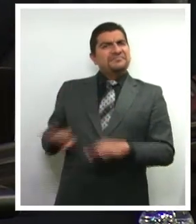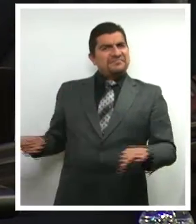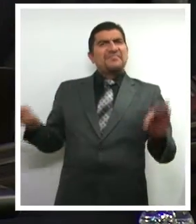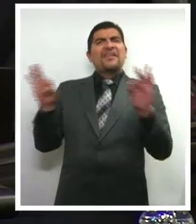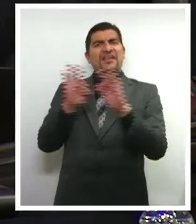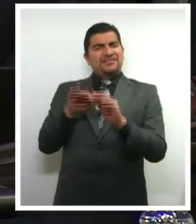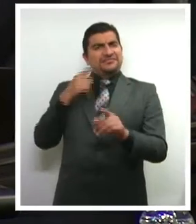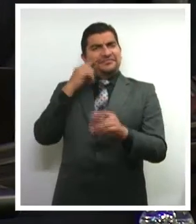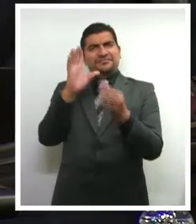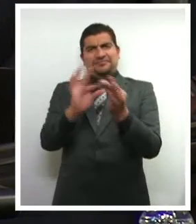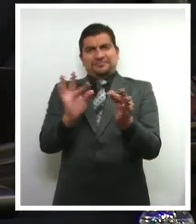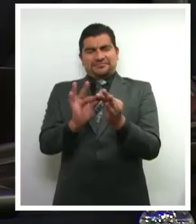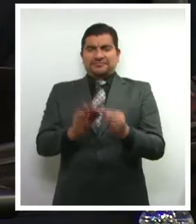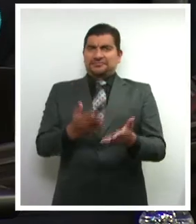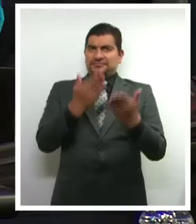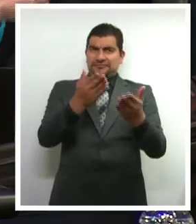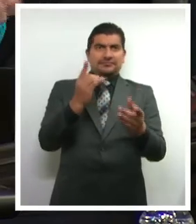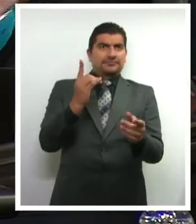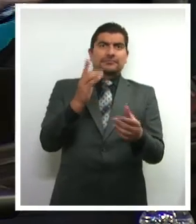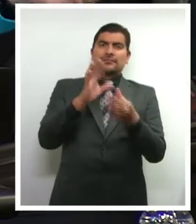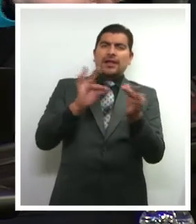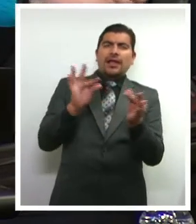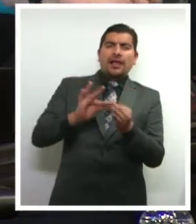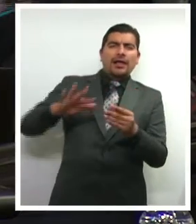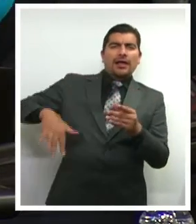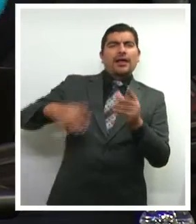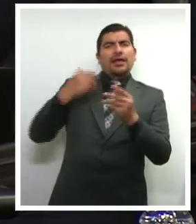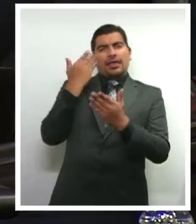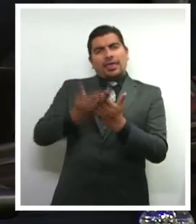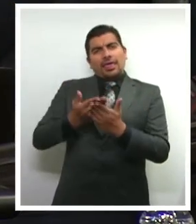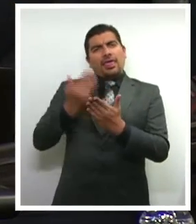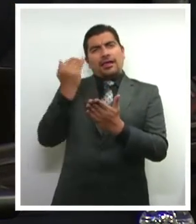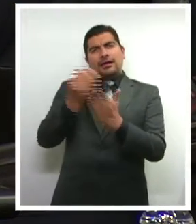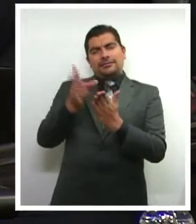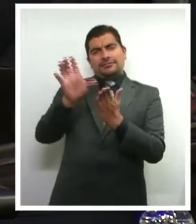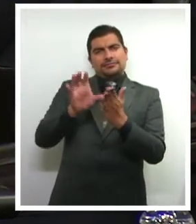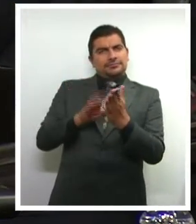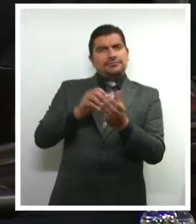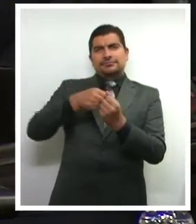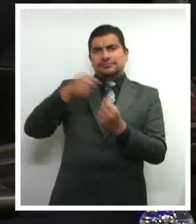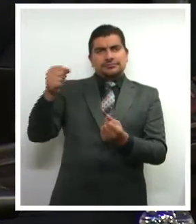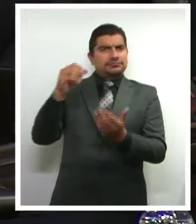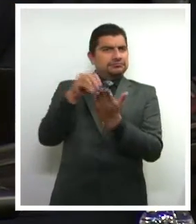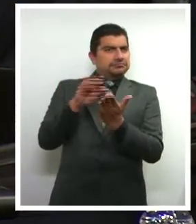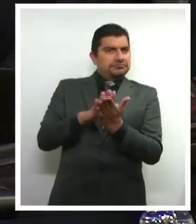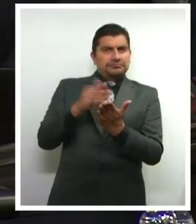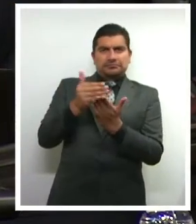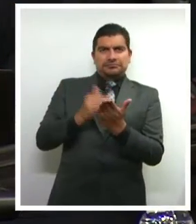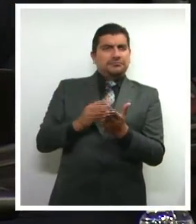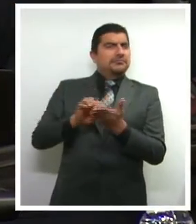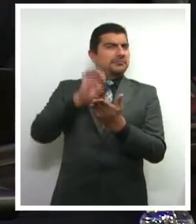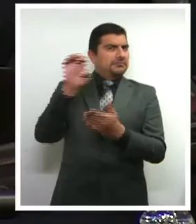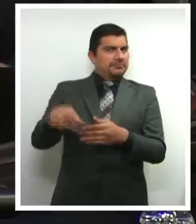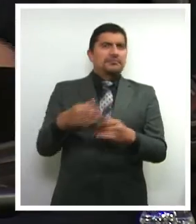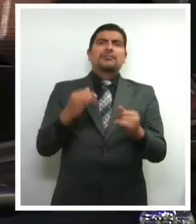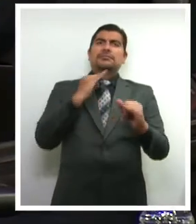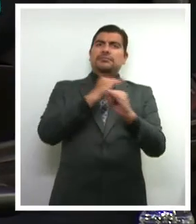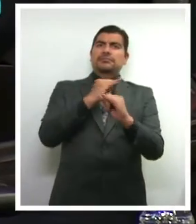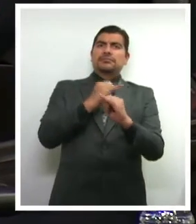importante decir que no es suficiente lo que se ha propuesto en la Constitución para, por ejemplo, que el